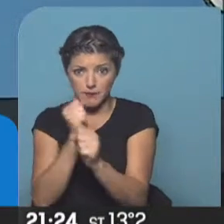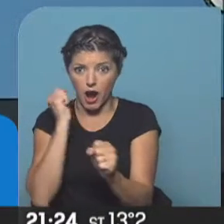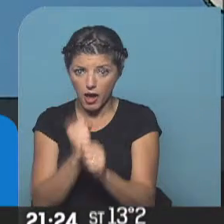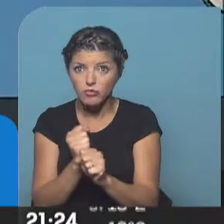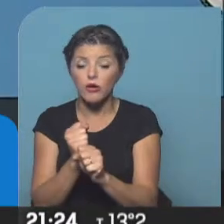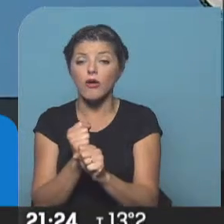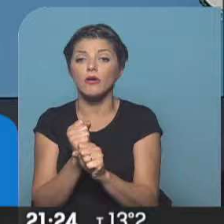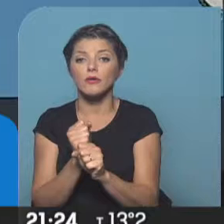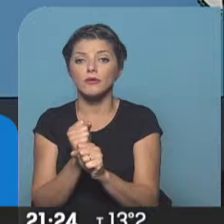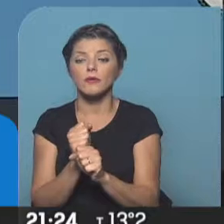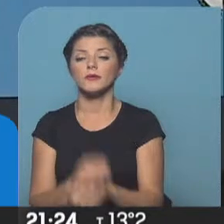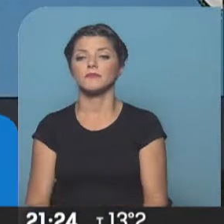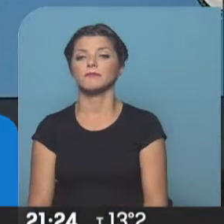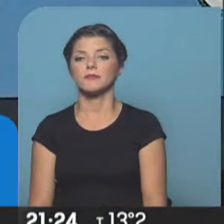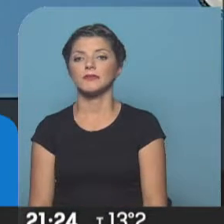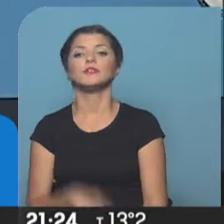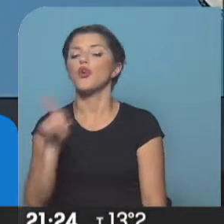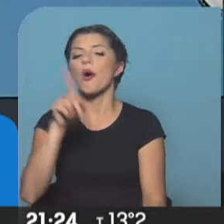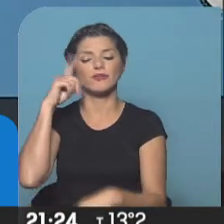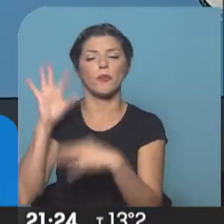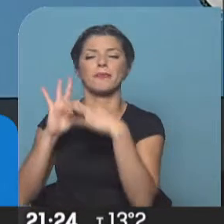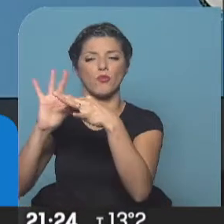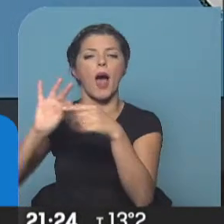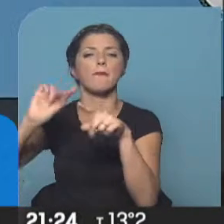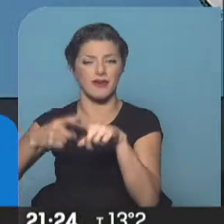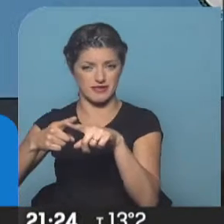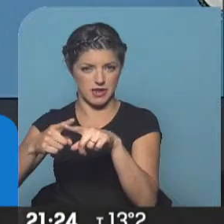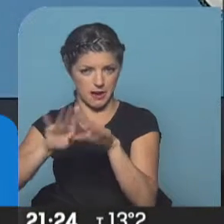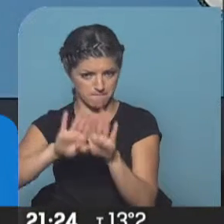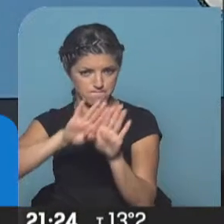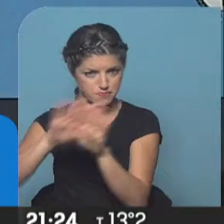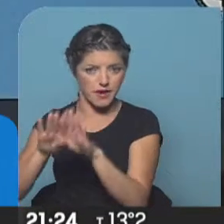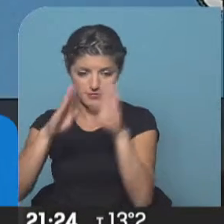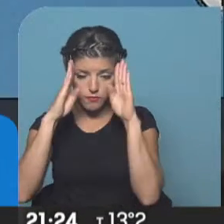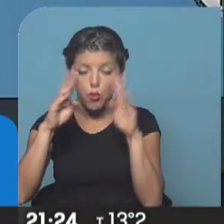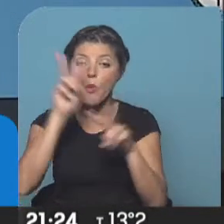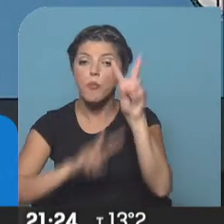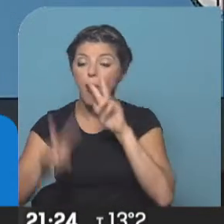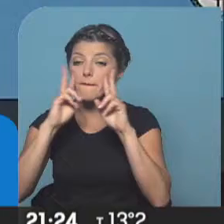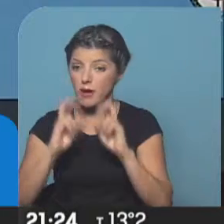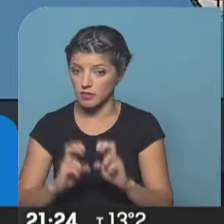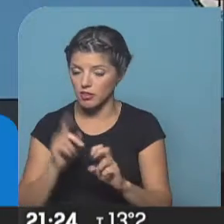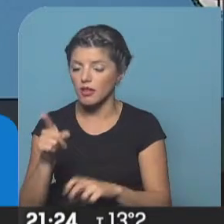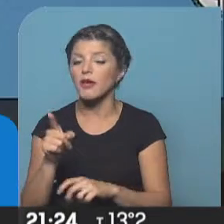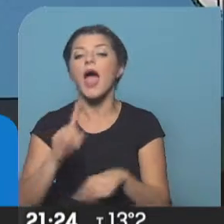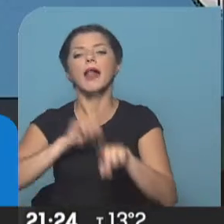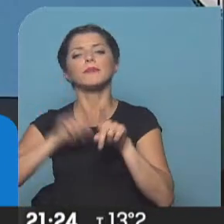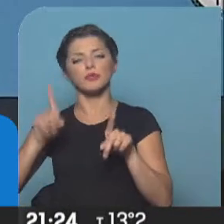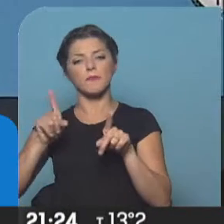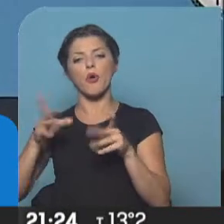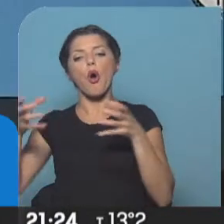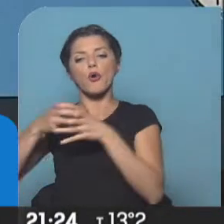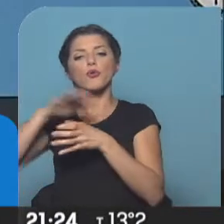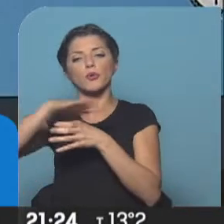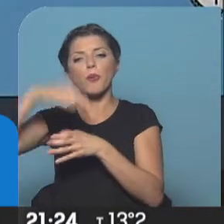entrar en la ya politizada discusión de Santiago Maldonado. En tanto, integrantes de las comunidades mapuches y organismos de